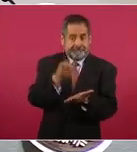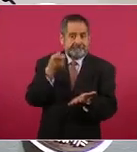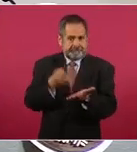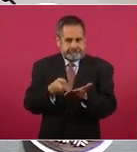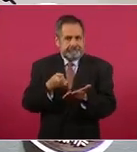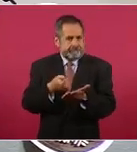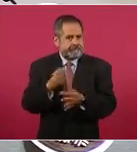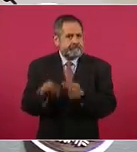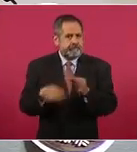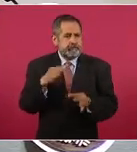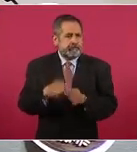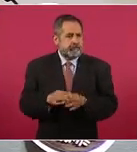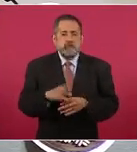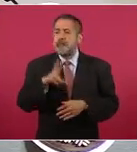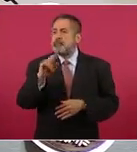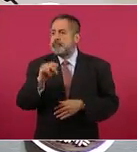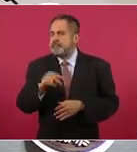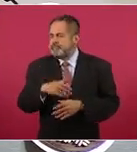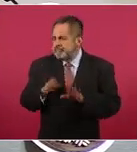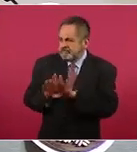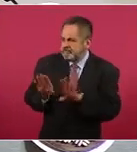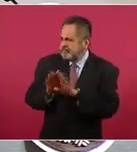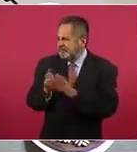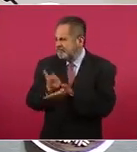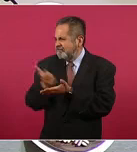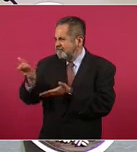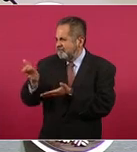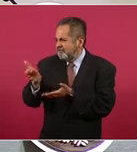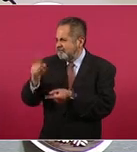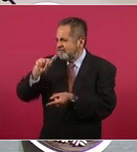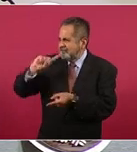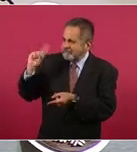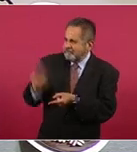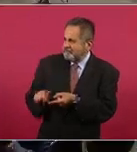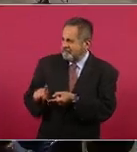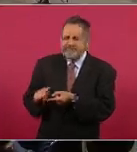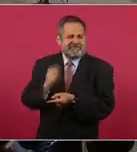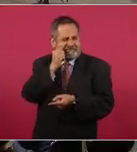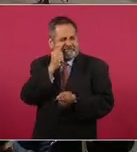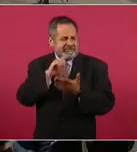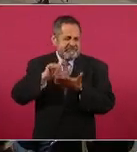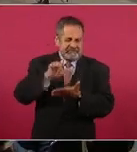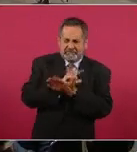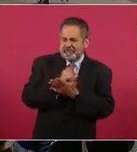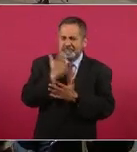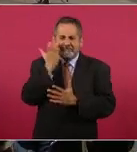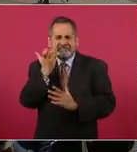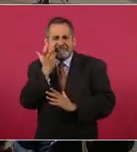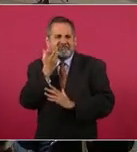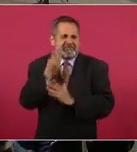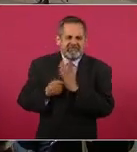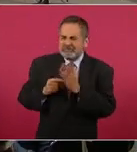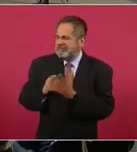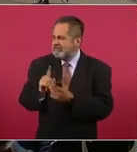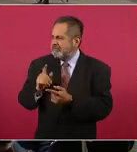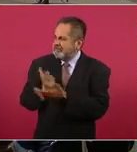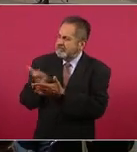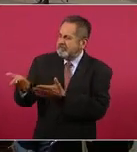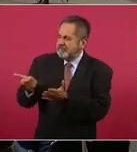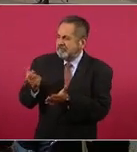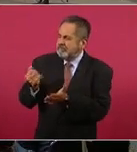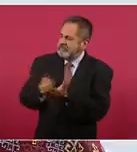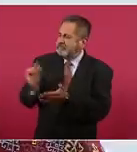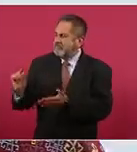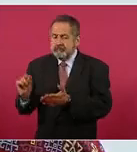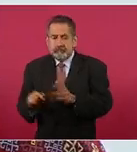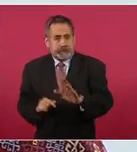no a pagar menos impuestos doblándola o violándola. También hemos trabajado mucho en facilitar